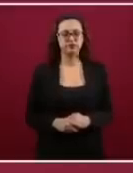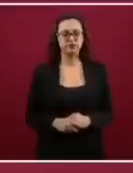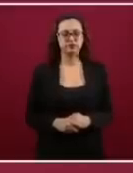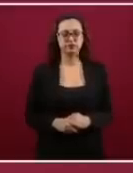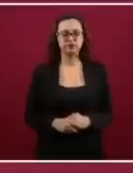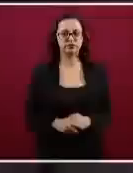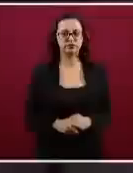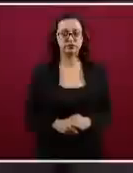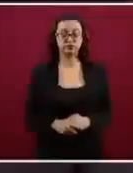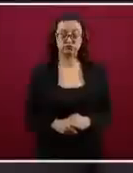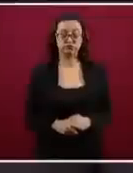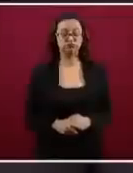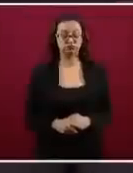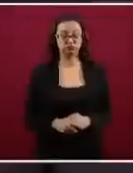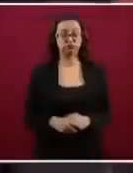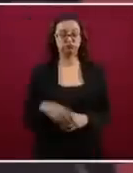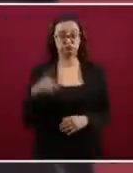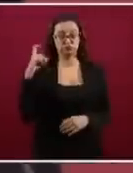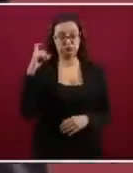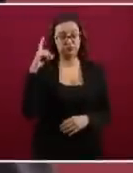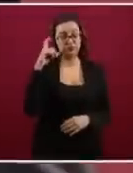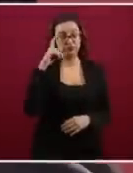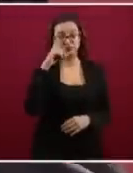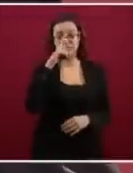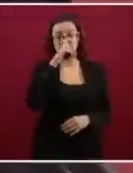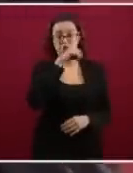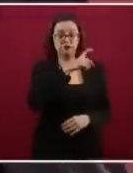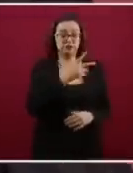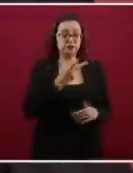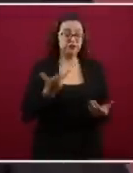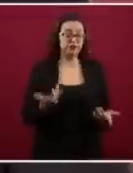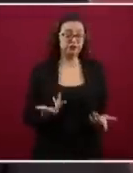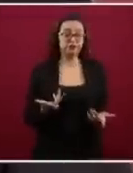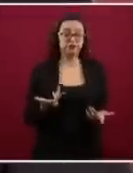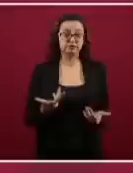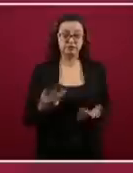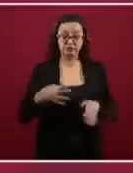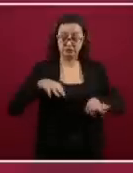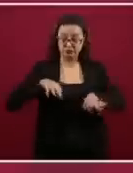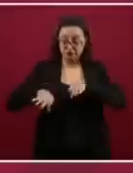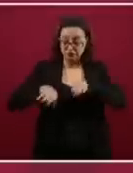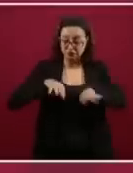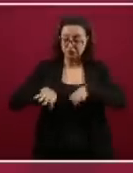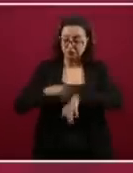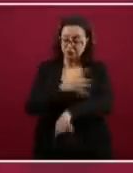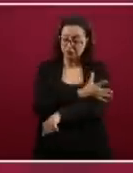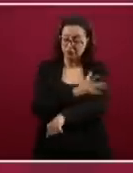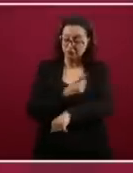Y es difícil acumular dinero si se trabaja honestamente